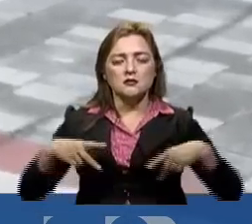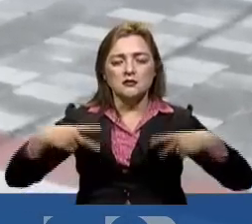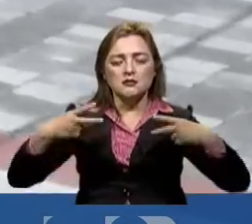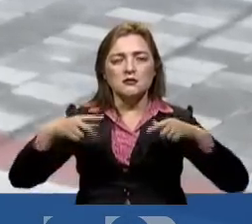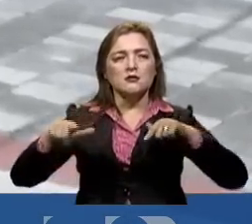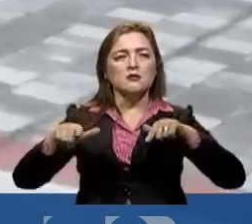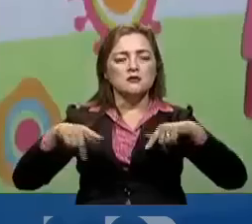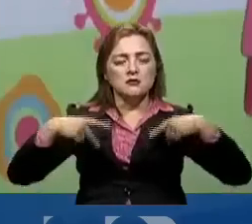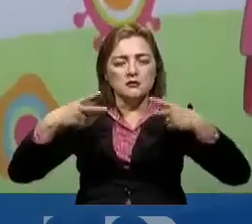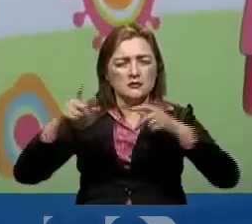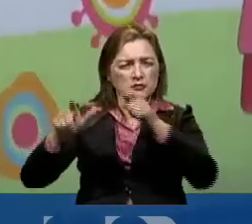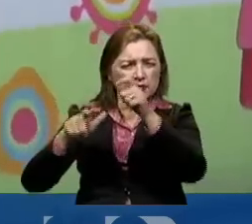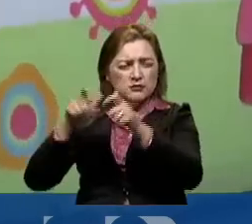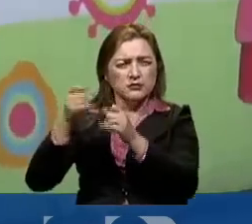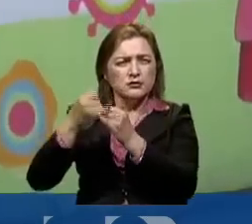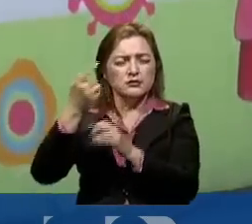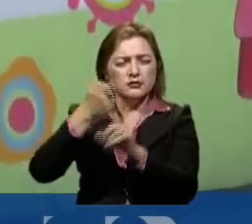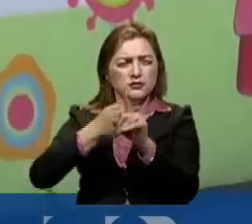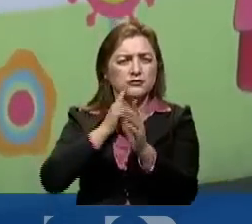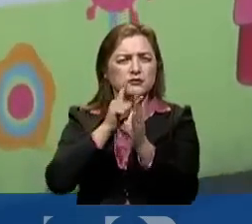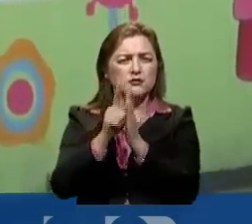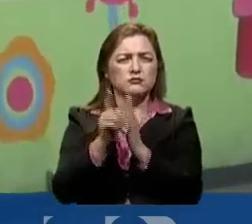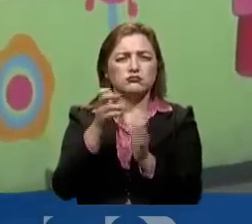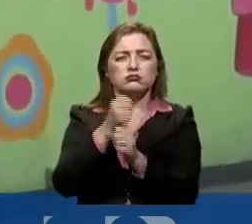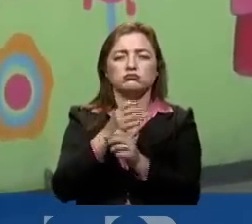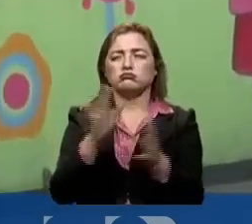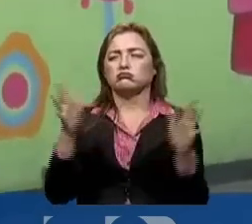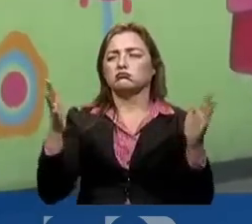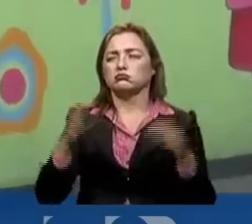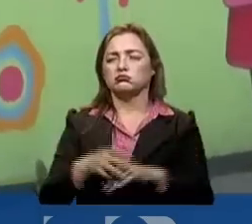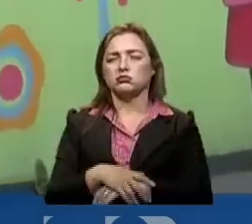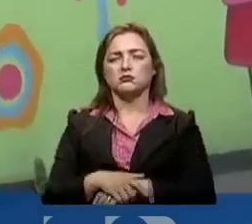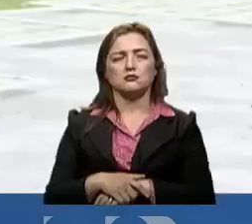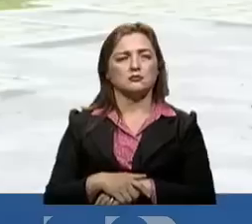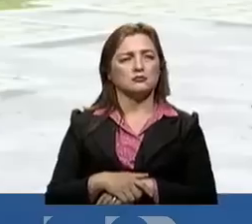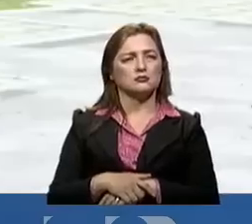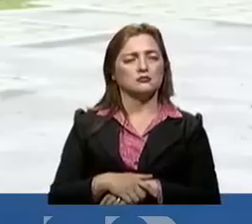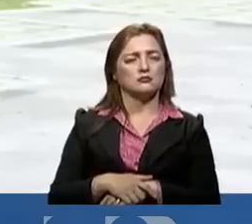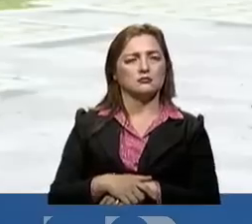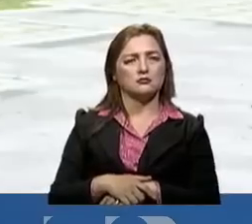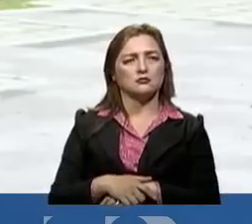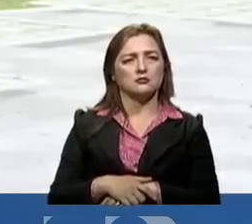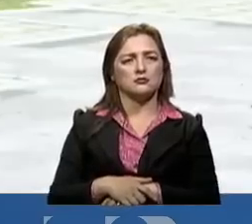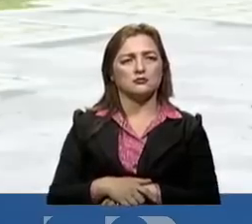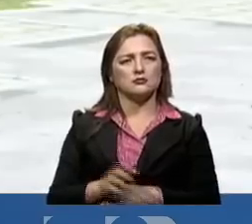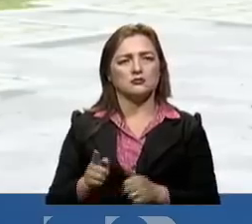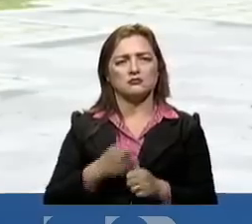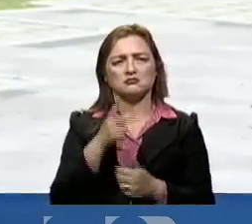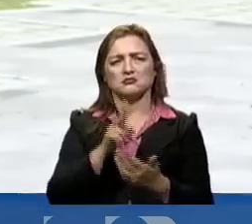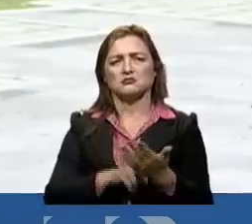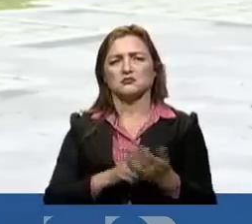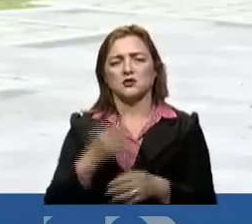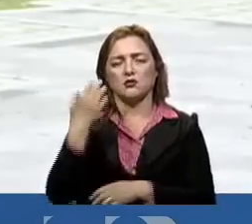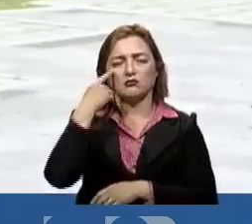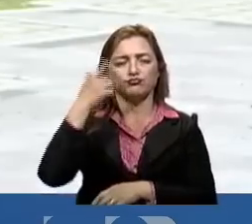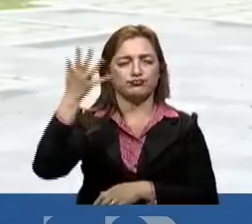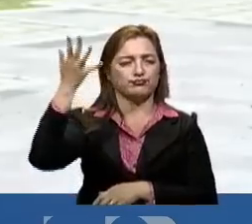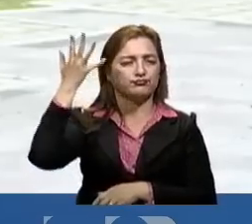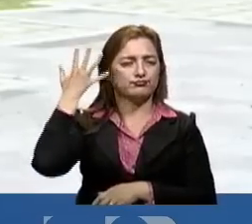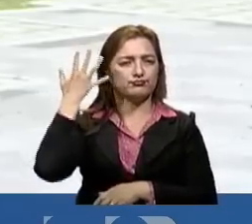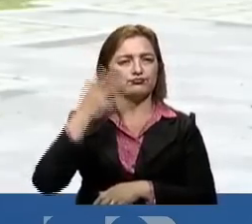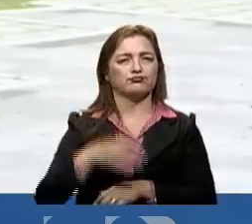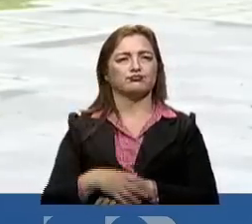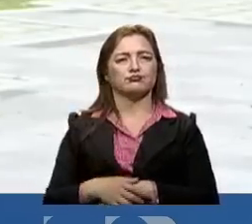sector denuncian que en estos últimos meses la inseguridad ha incrementado. Esto no es la primera vez, son muchísimas